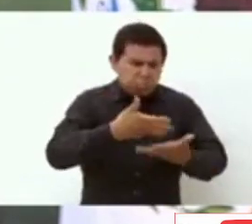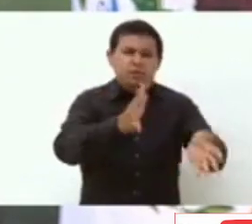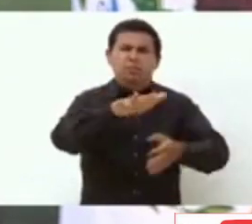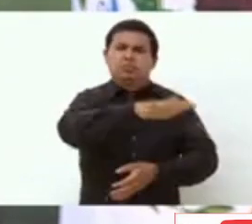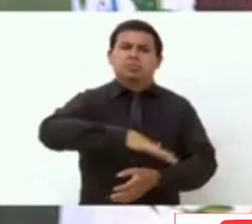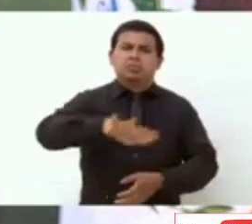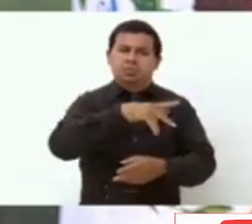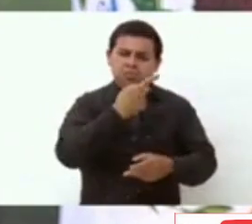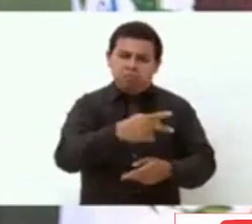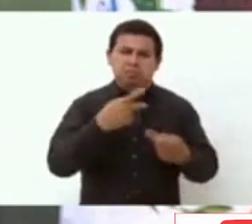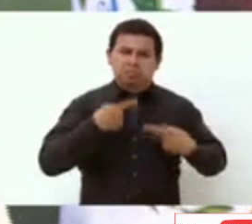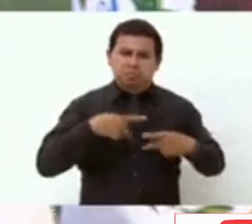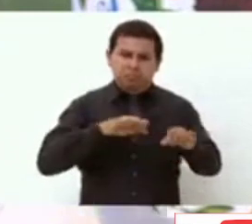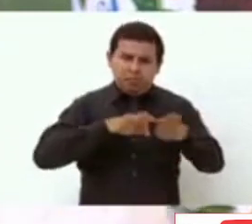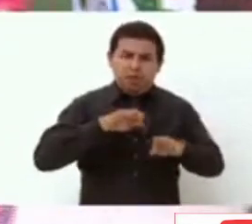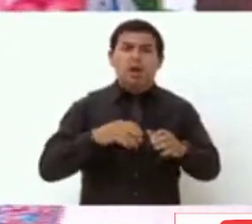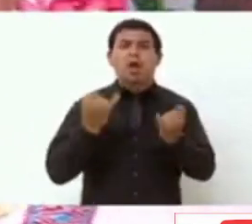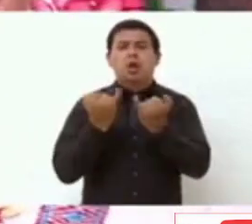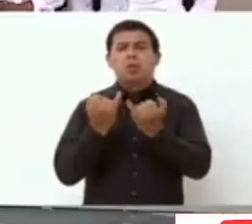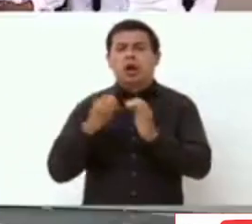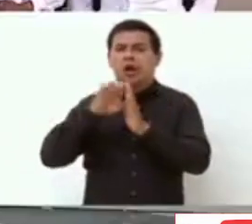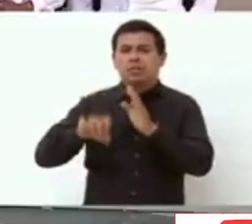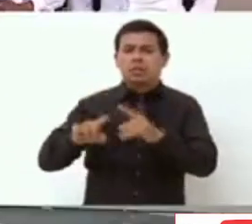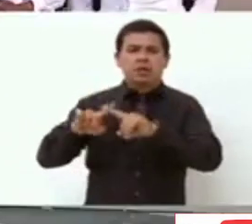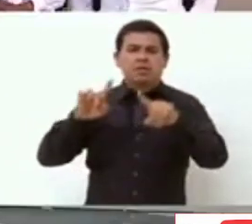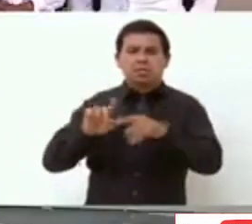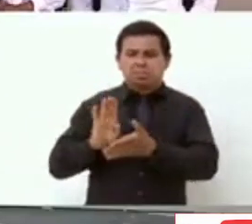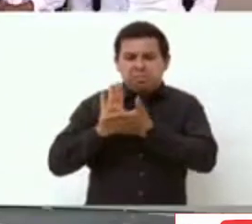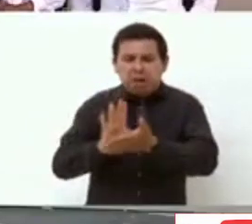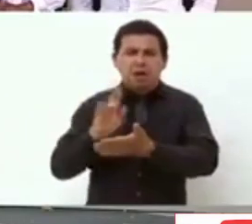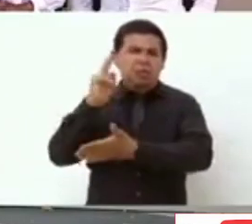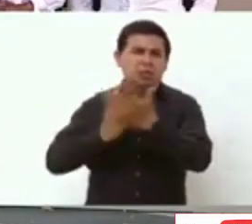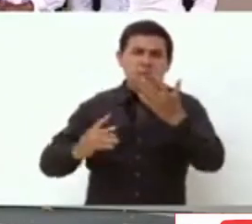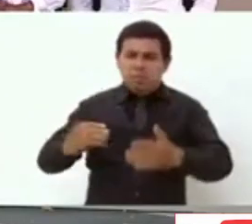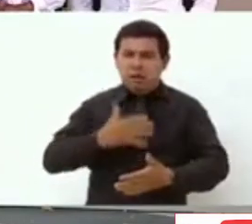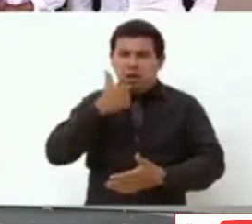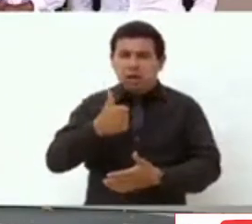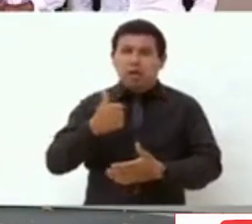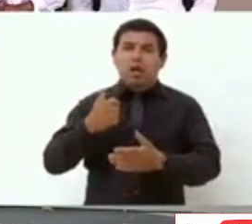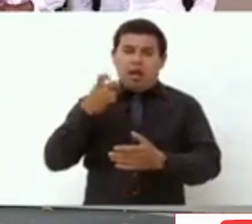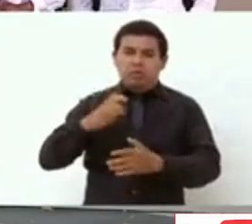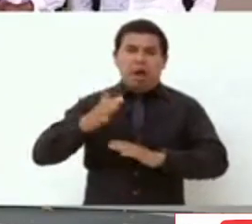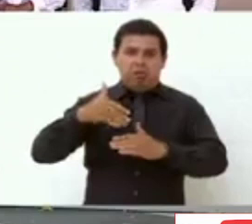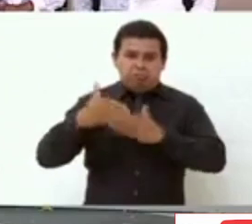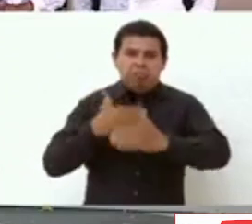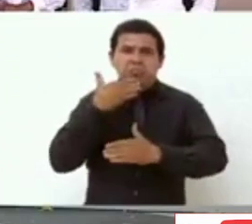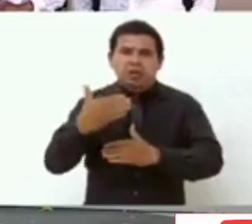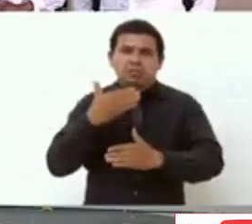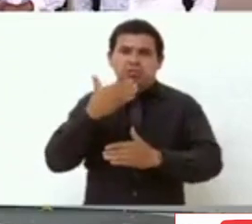programas de bienestar el que más se